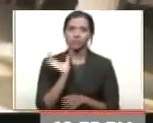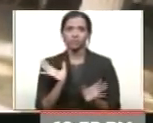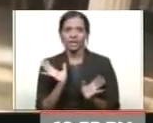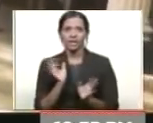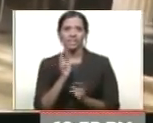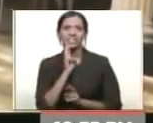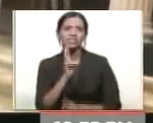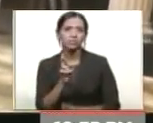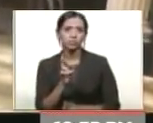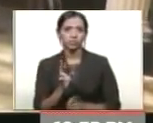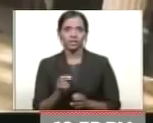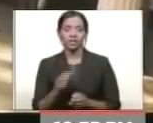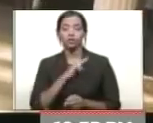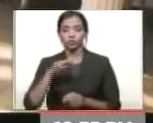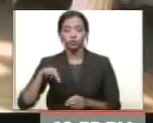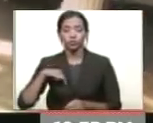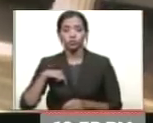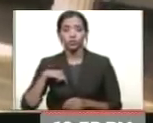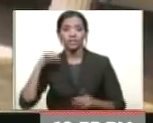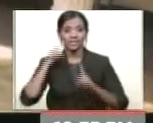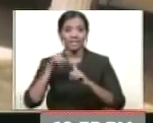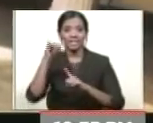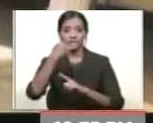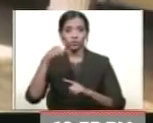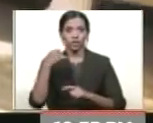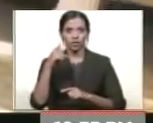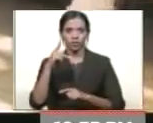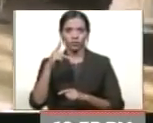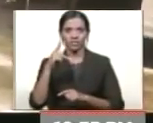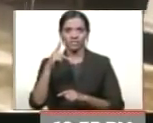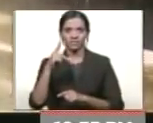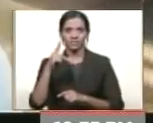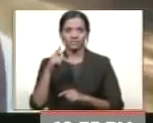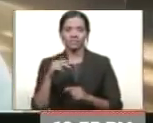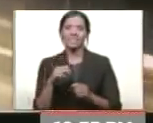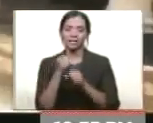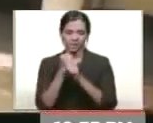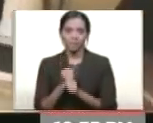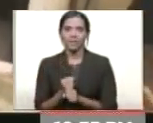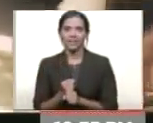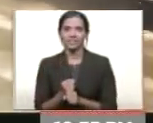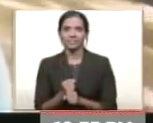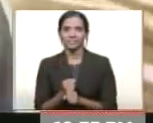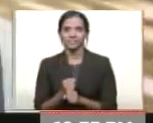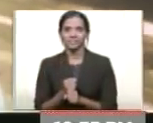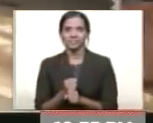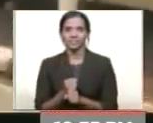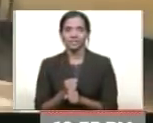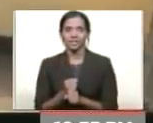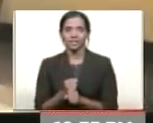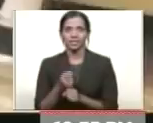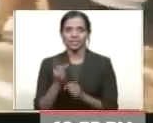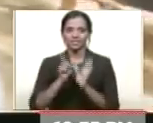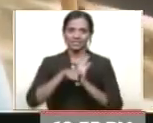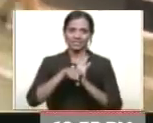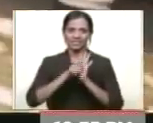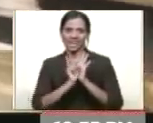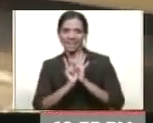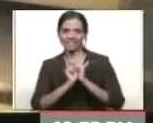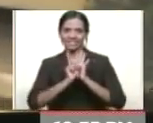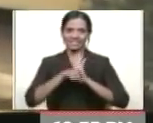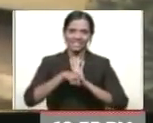responder nosotros desde acá, desde Sur Reconducto. Estamos a la espera. Tic tac, tic